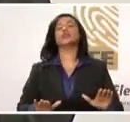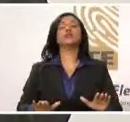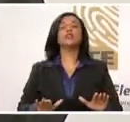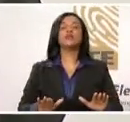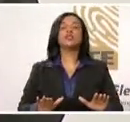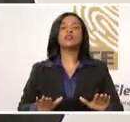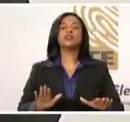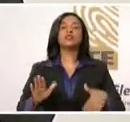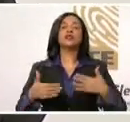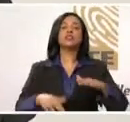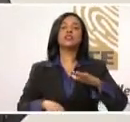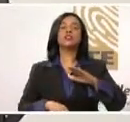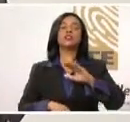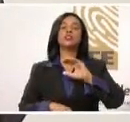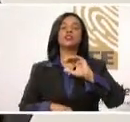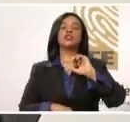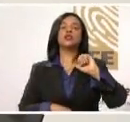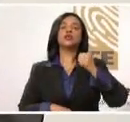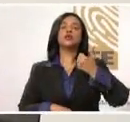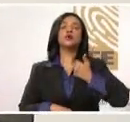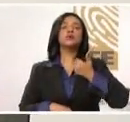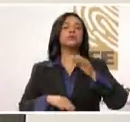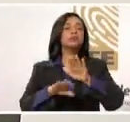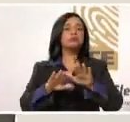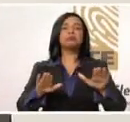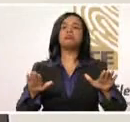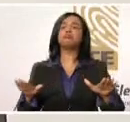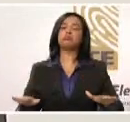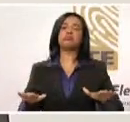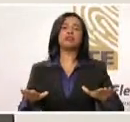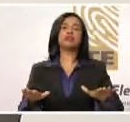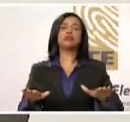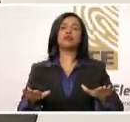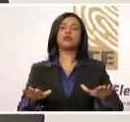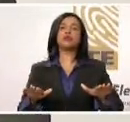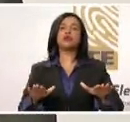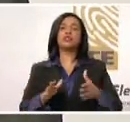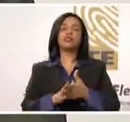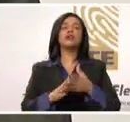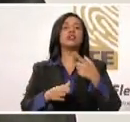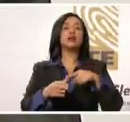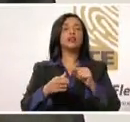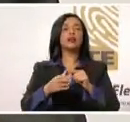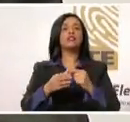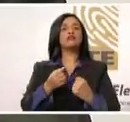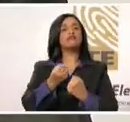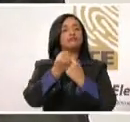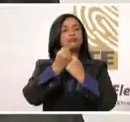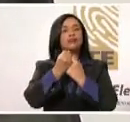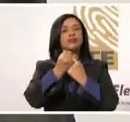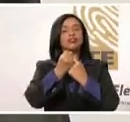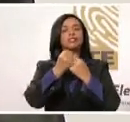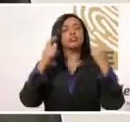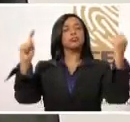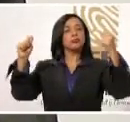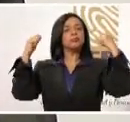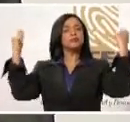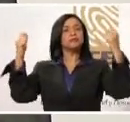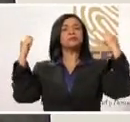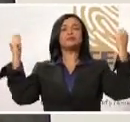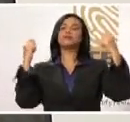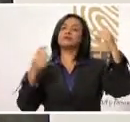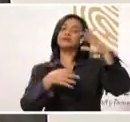una conducta civilizada y que coadyuve además a la celebración de unas